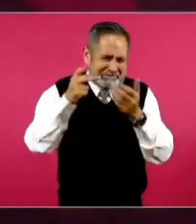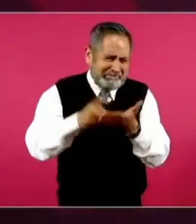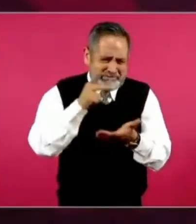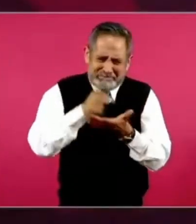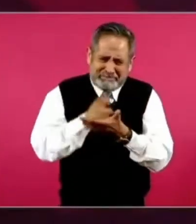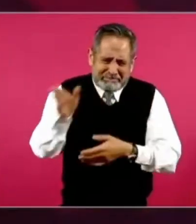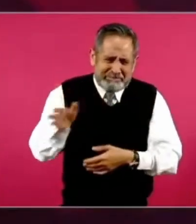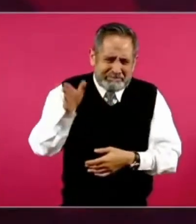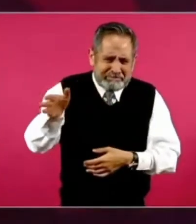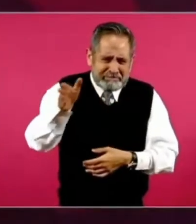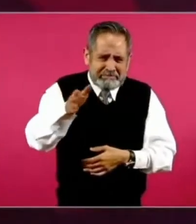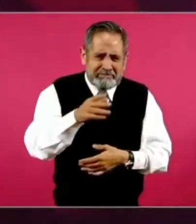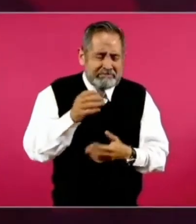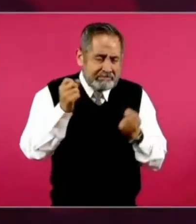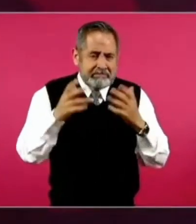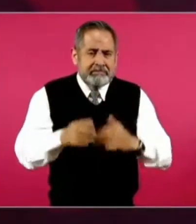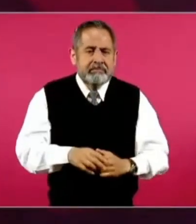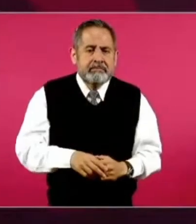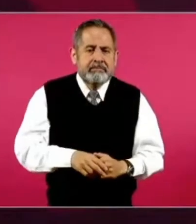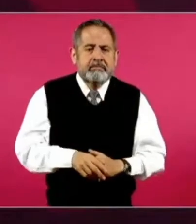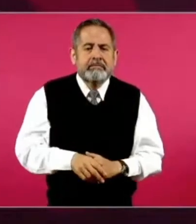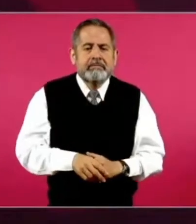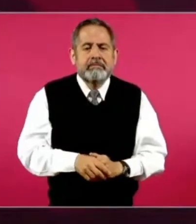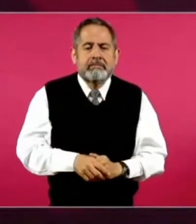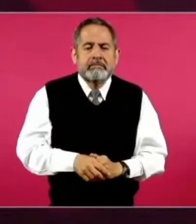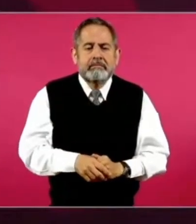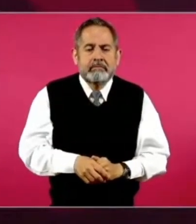Muchísimas veces.